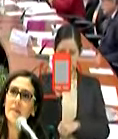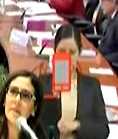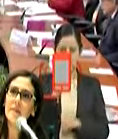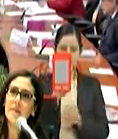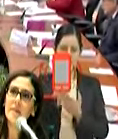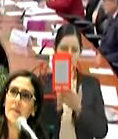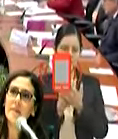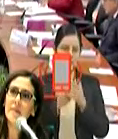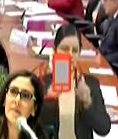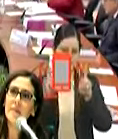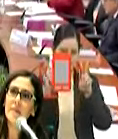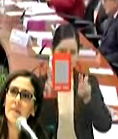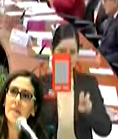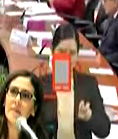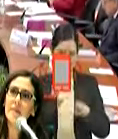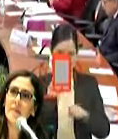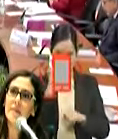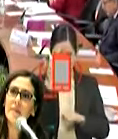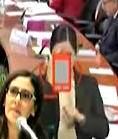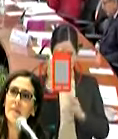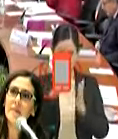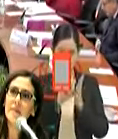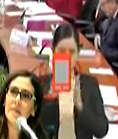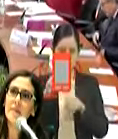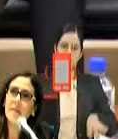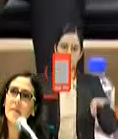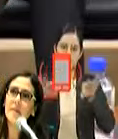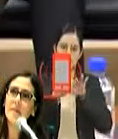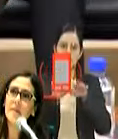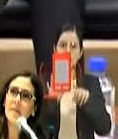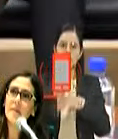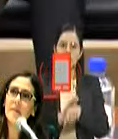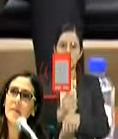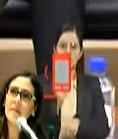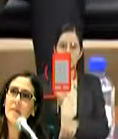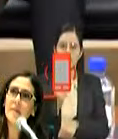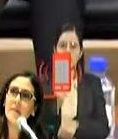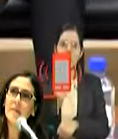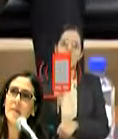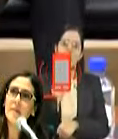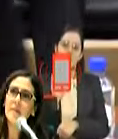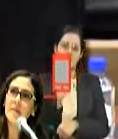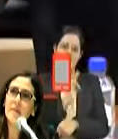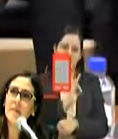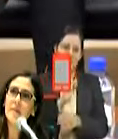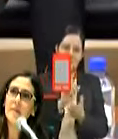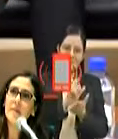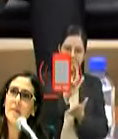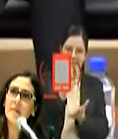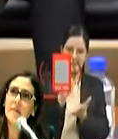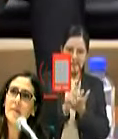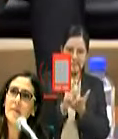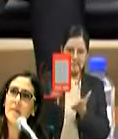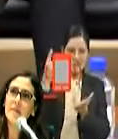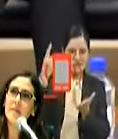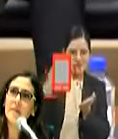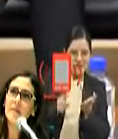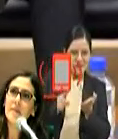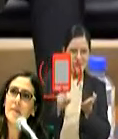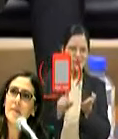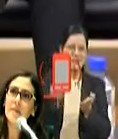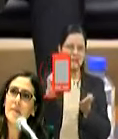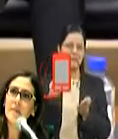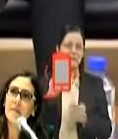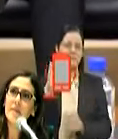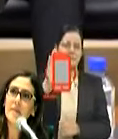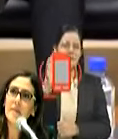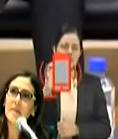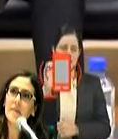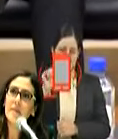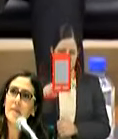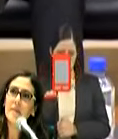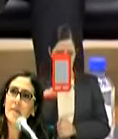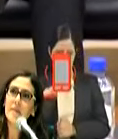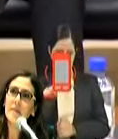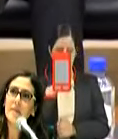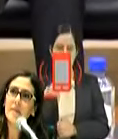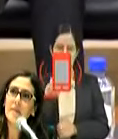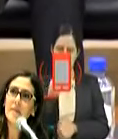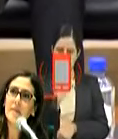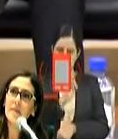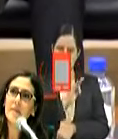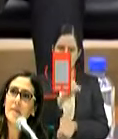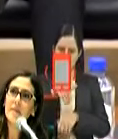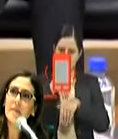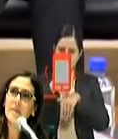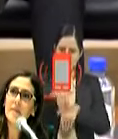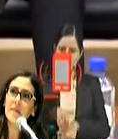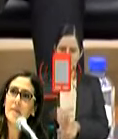dar un ejemplo a la ciudadanía de que nosotros pues conservamos nuestro sistema, el que se estableció para el